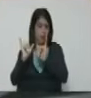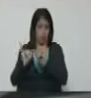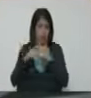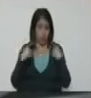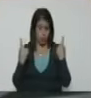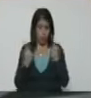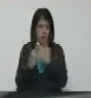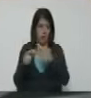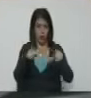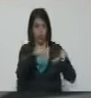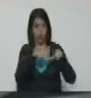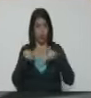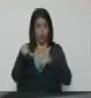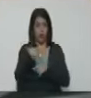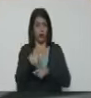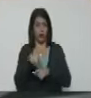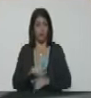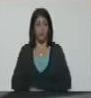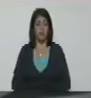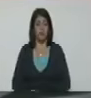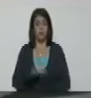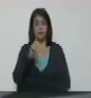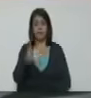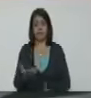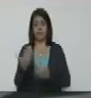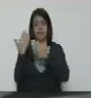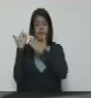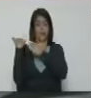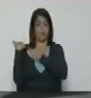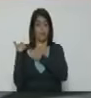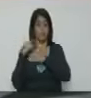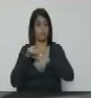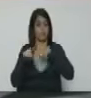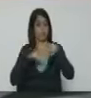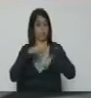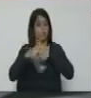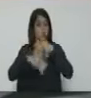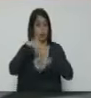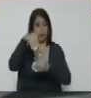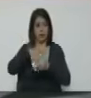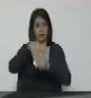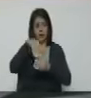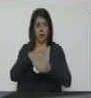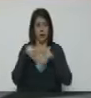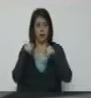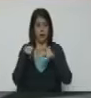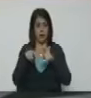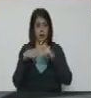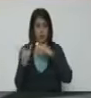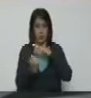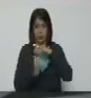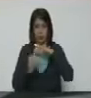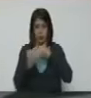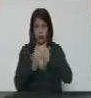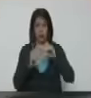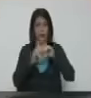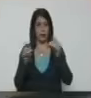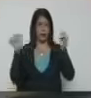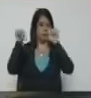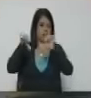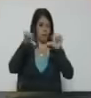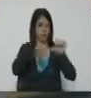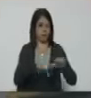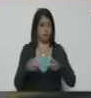ámbito territorial a la que corresponda, que asumirá la rectoría de los procesos electorales de esa instancia, sin perjuicio